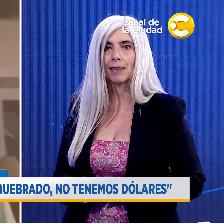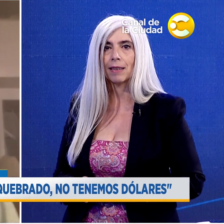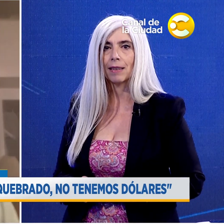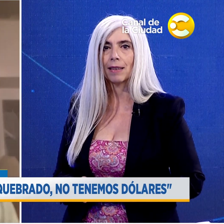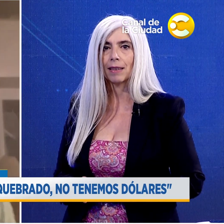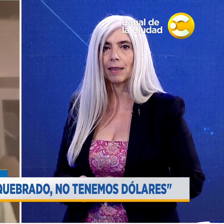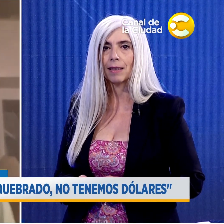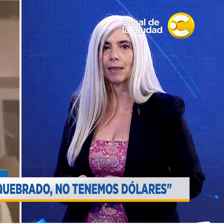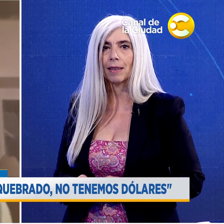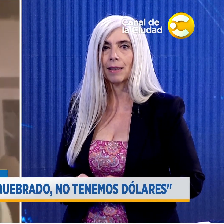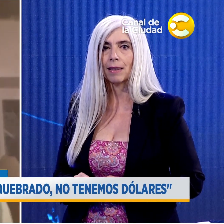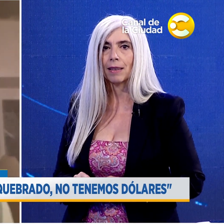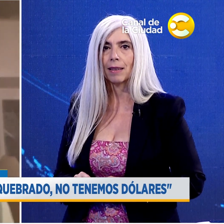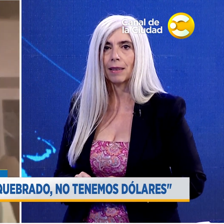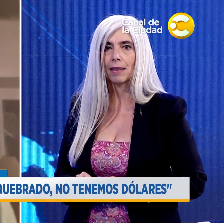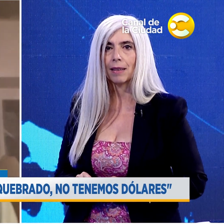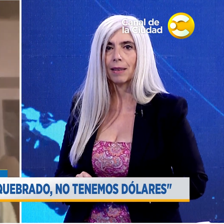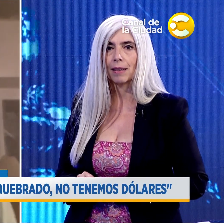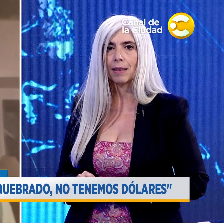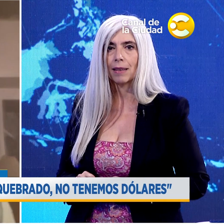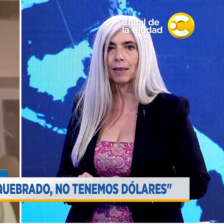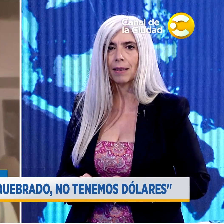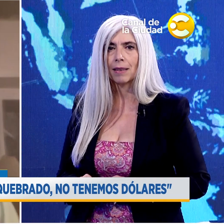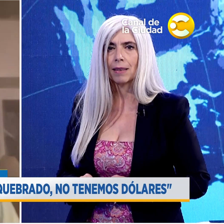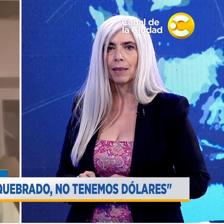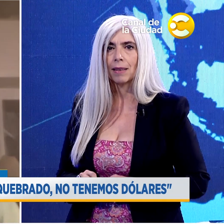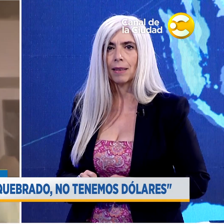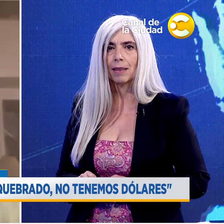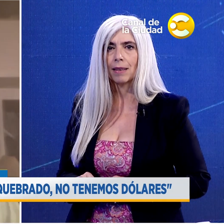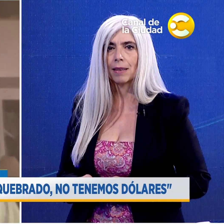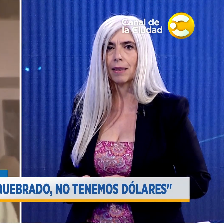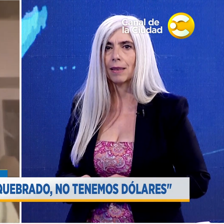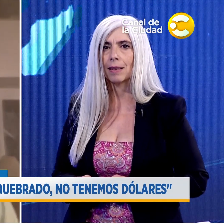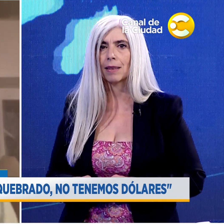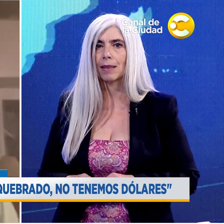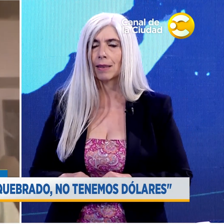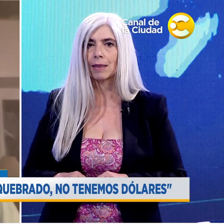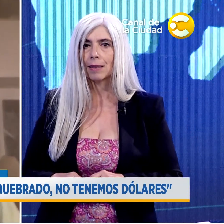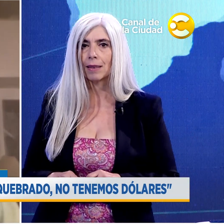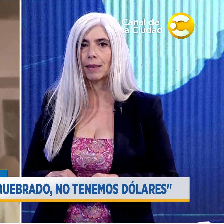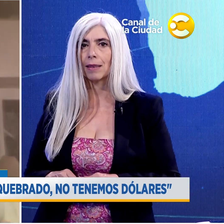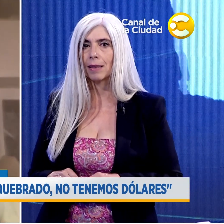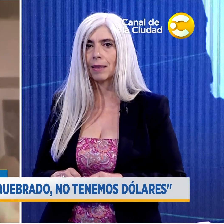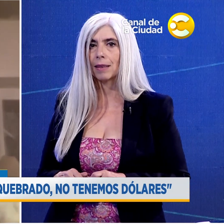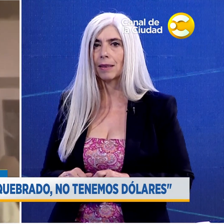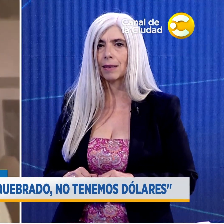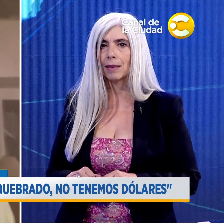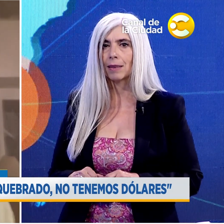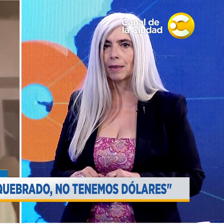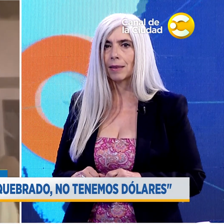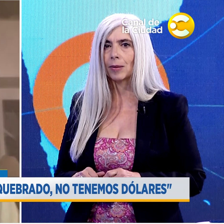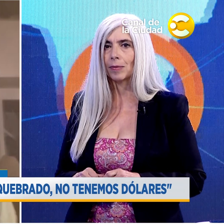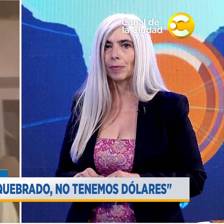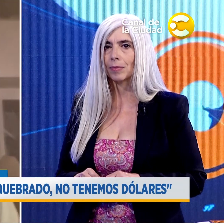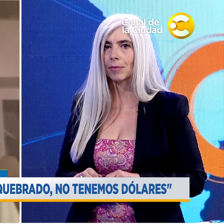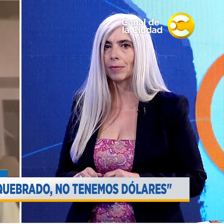si se deja desbocar la emisión monetaria a manos del déficit, de la deuda cuasi fiscal y